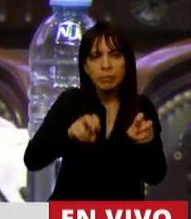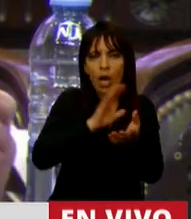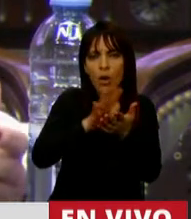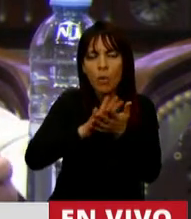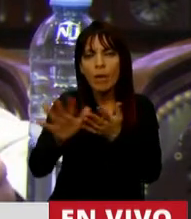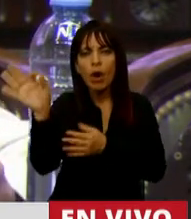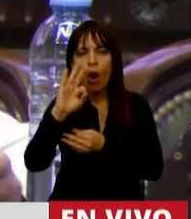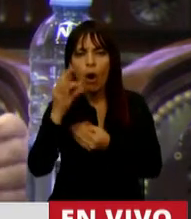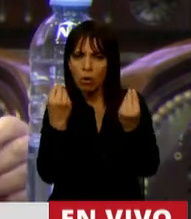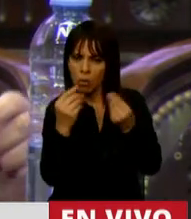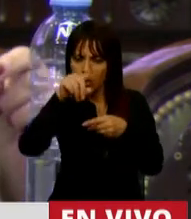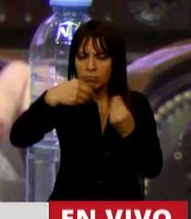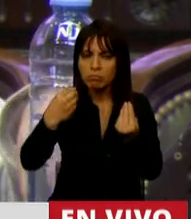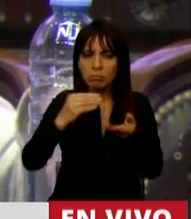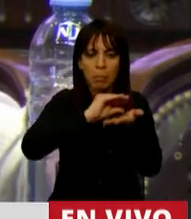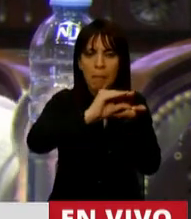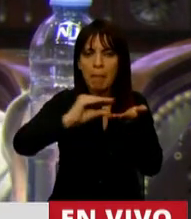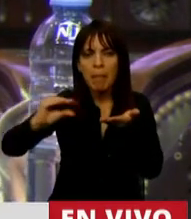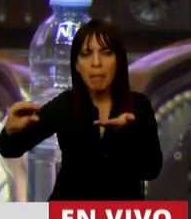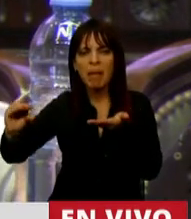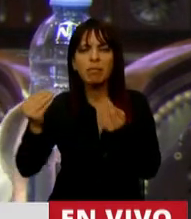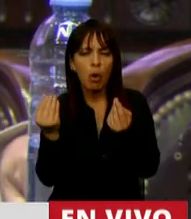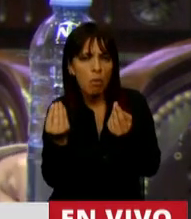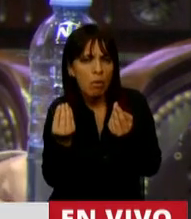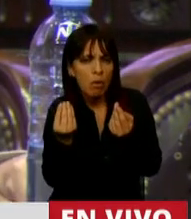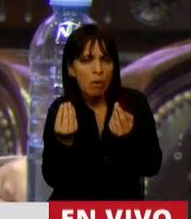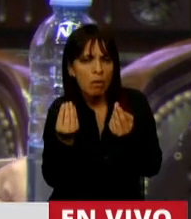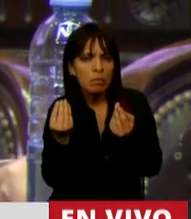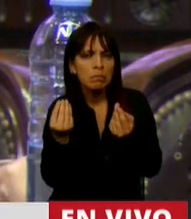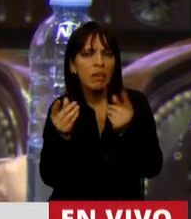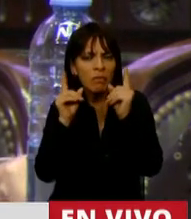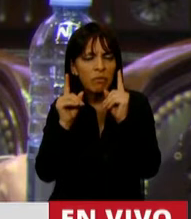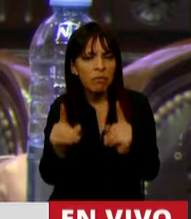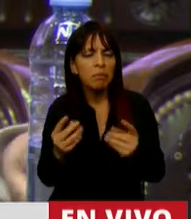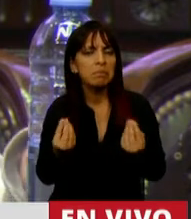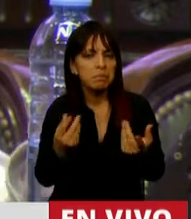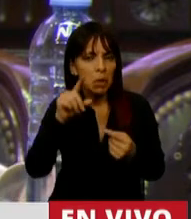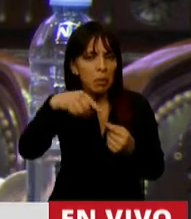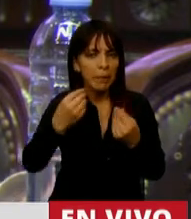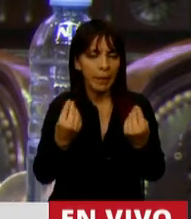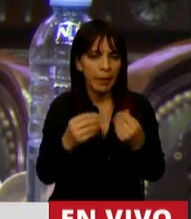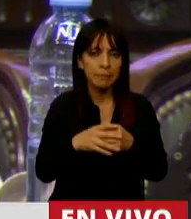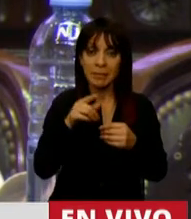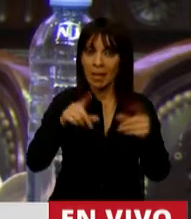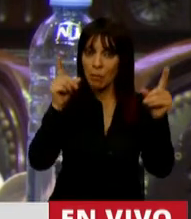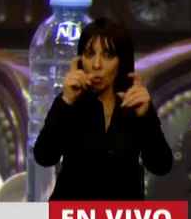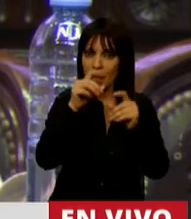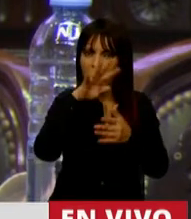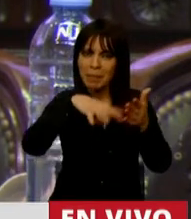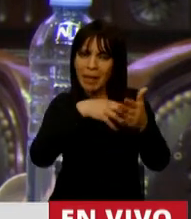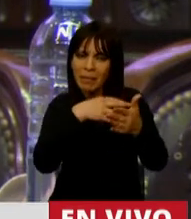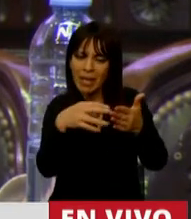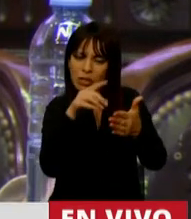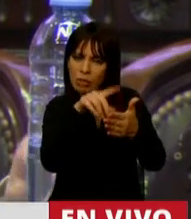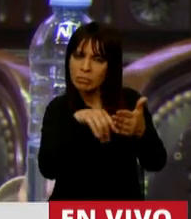¿Fueron redistribuidas las partidas para asegurar que tengan una fuente de financiamiento? Este problema de diseño, incluso,